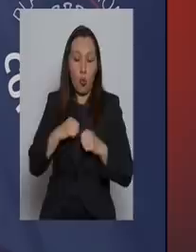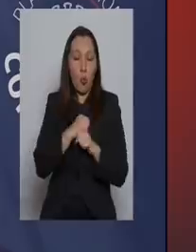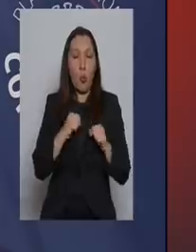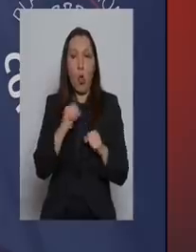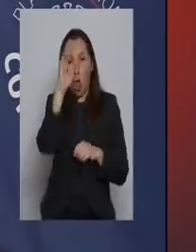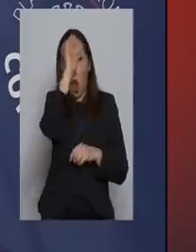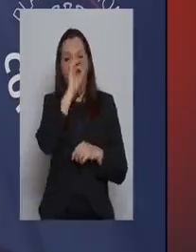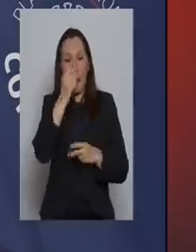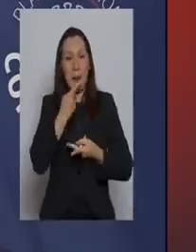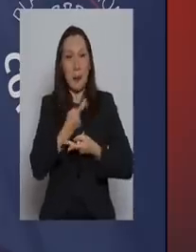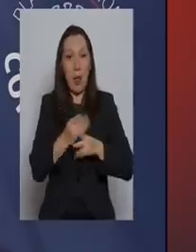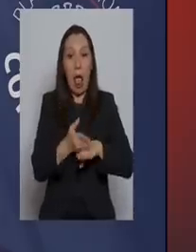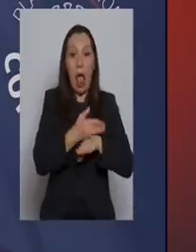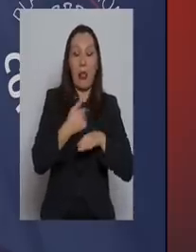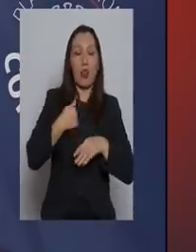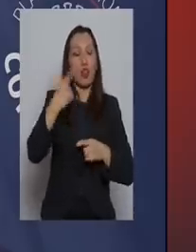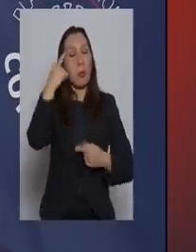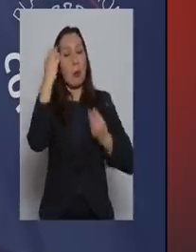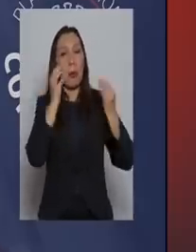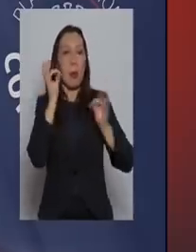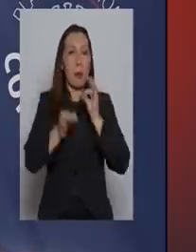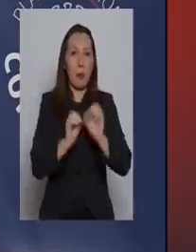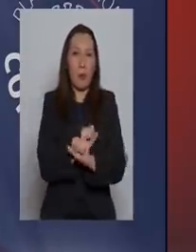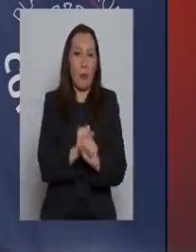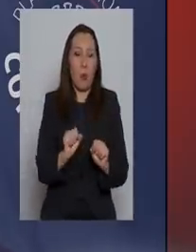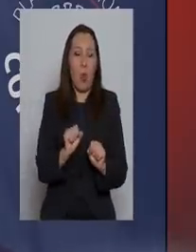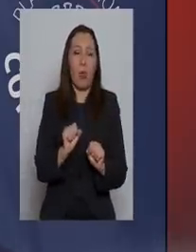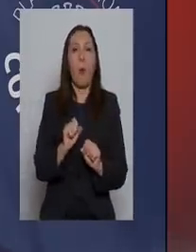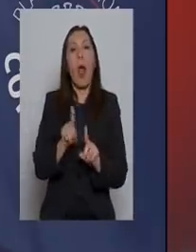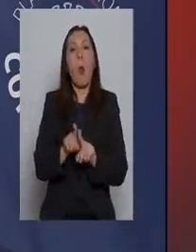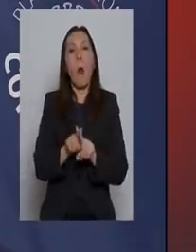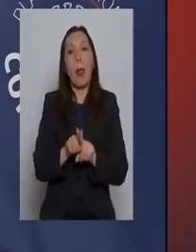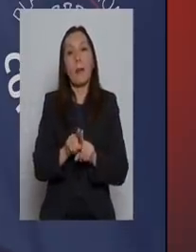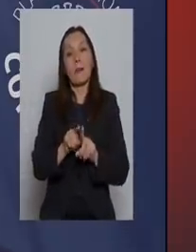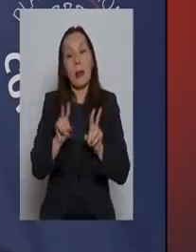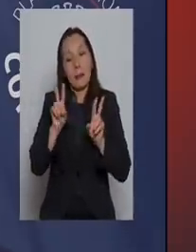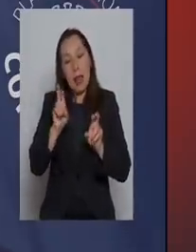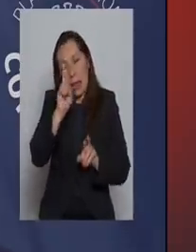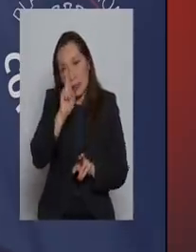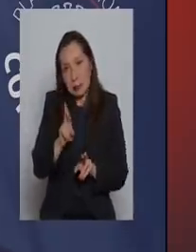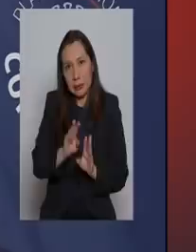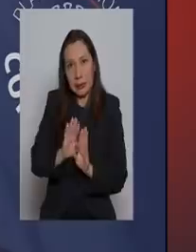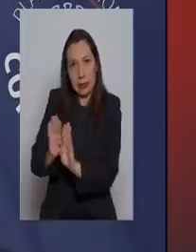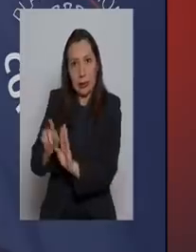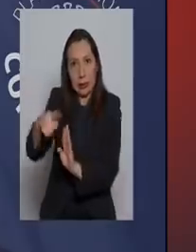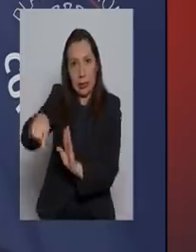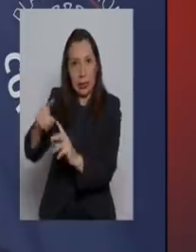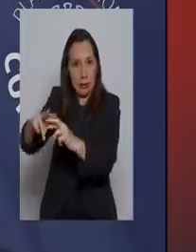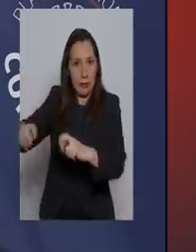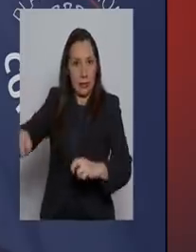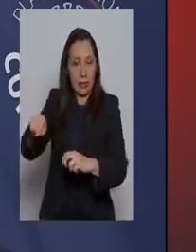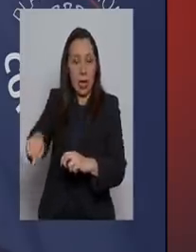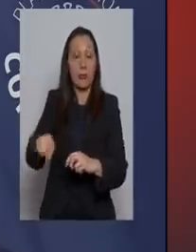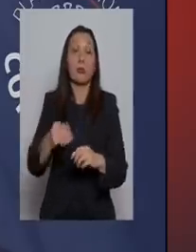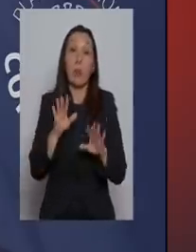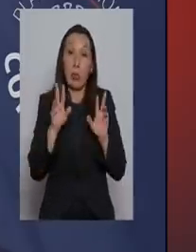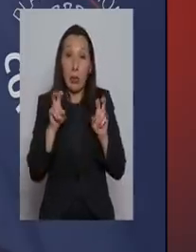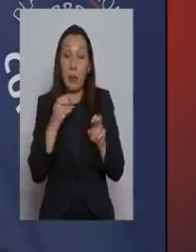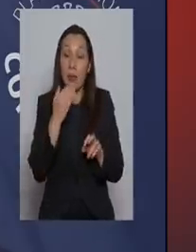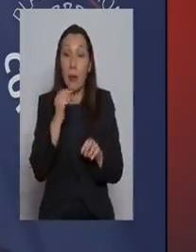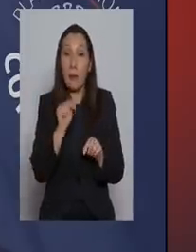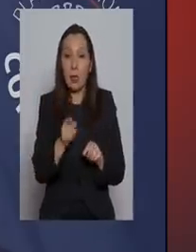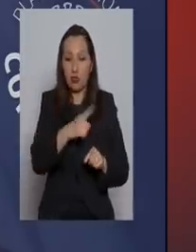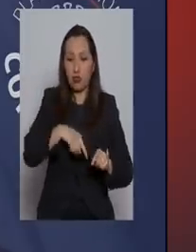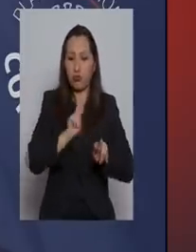opiniones prematuras en esta e impropias. Lo que sí quiero señalar es que a propósito de este caso